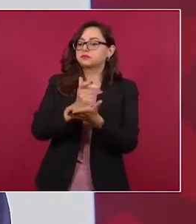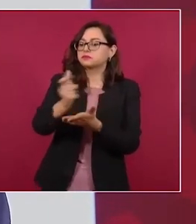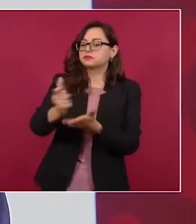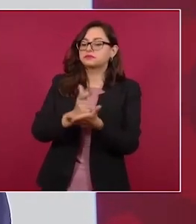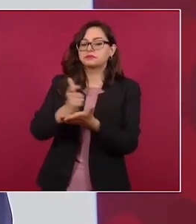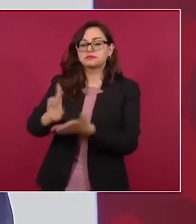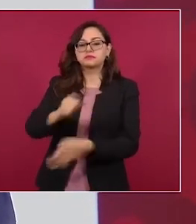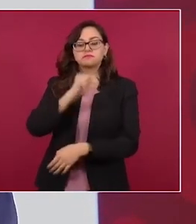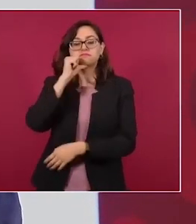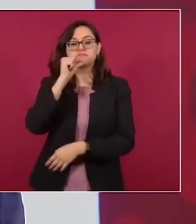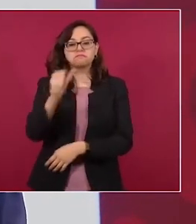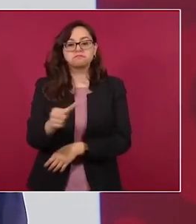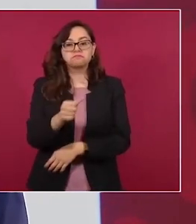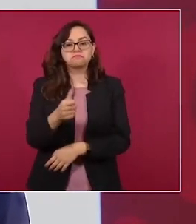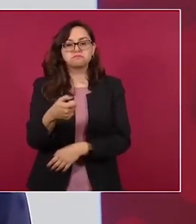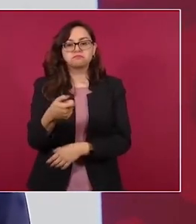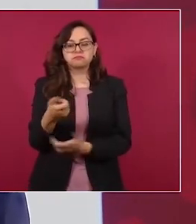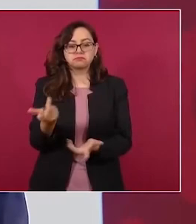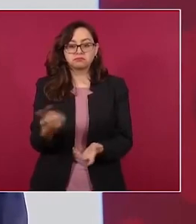porque